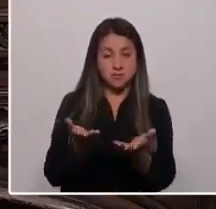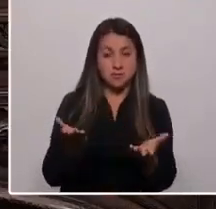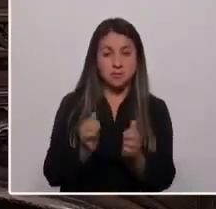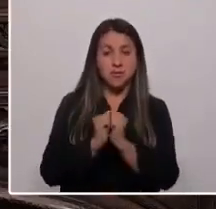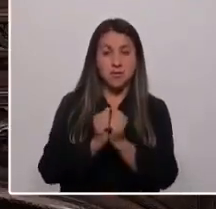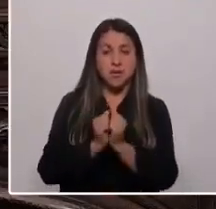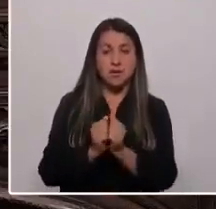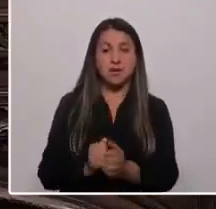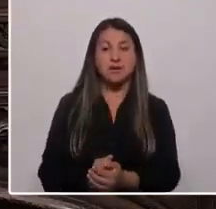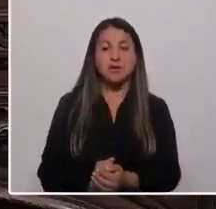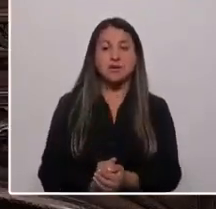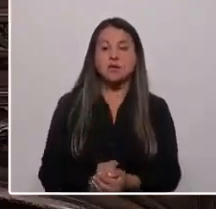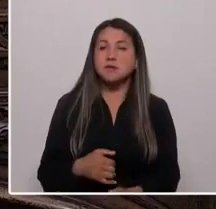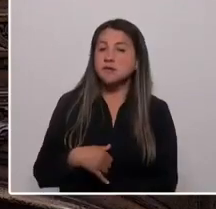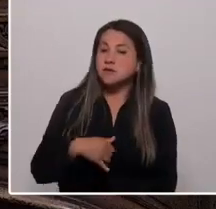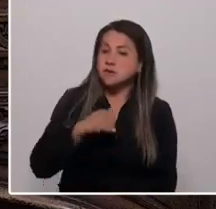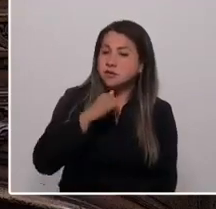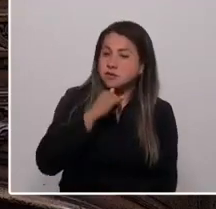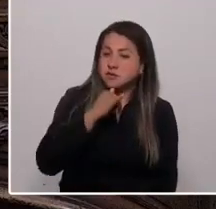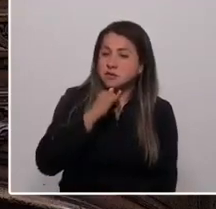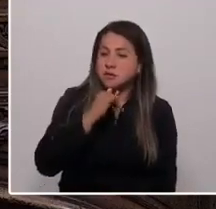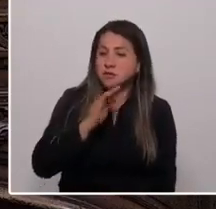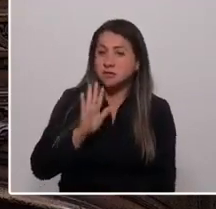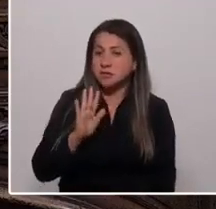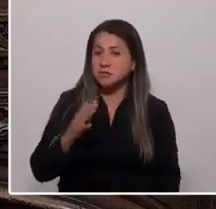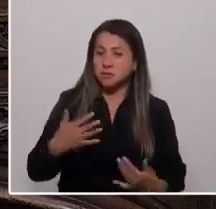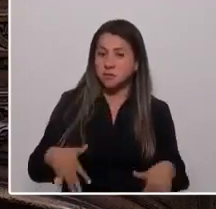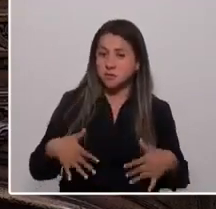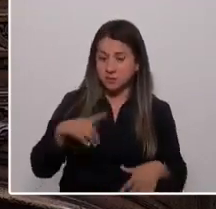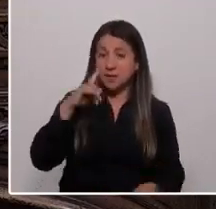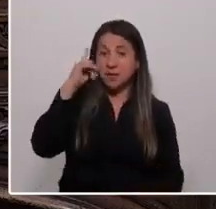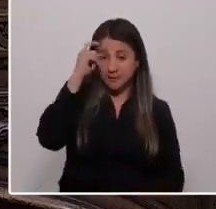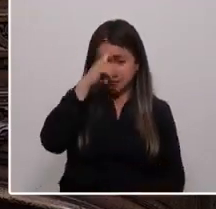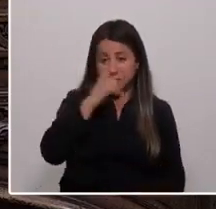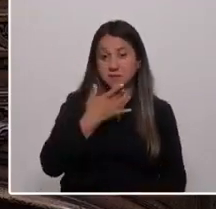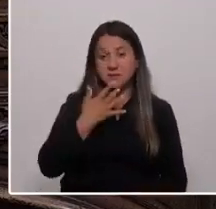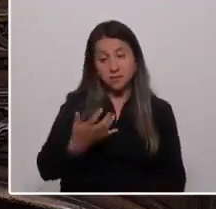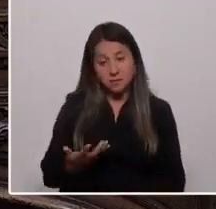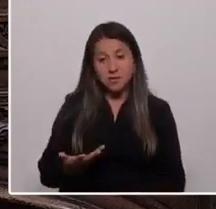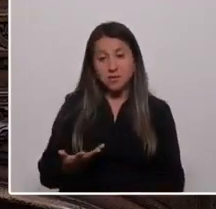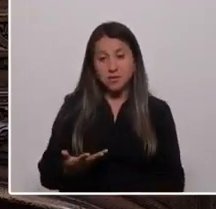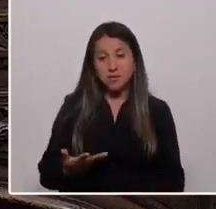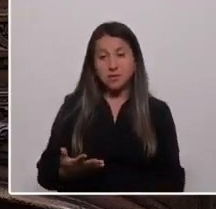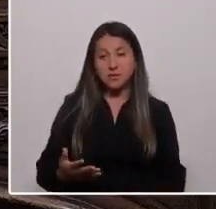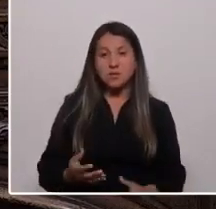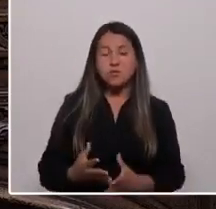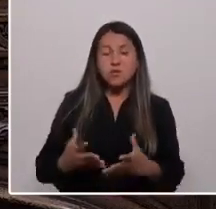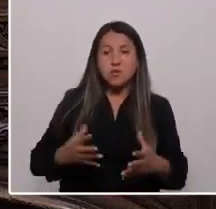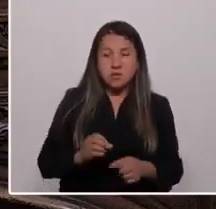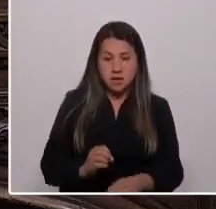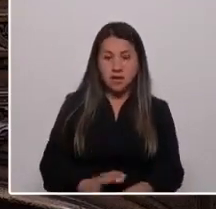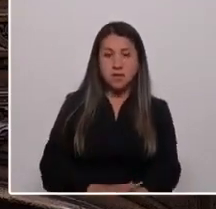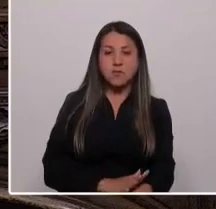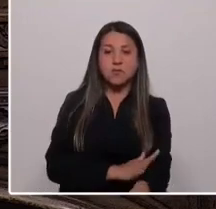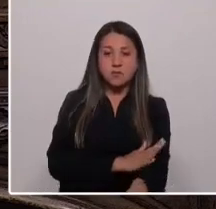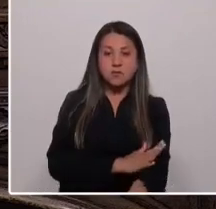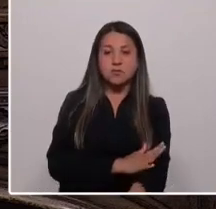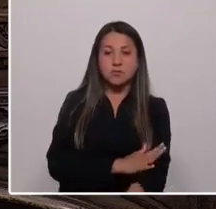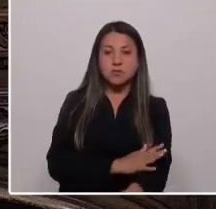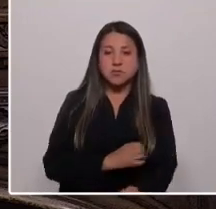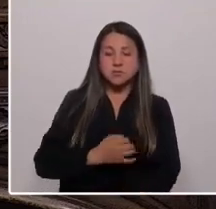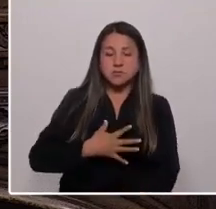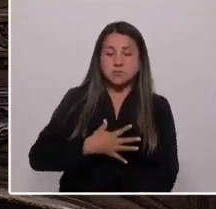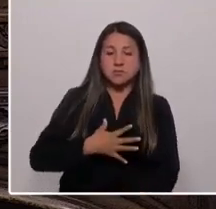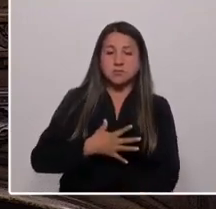no sé si me vaya a resultar esto está difícil de decir porque ha sido mucha emoción un cúmulo de emociones